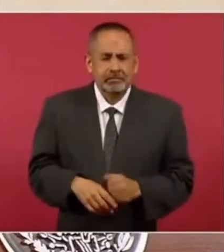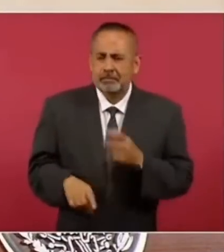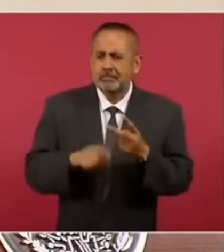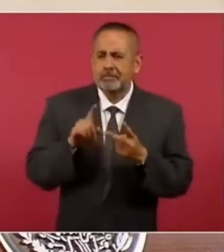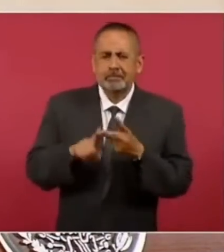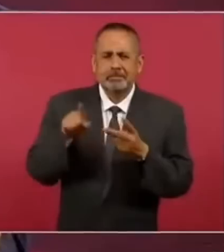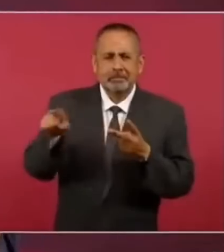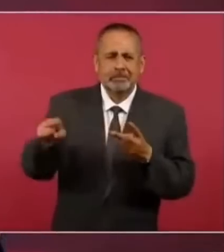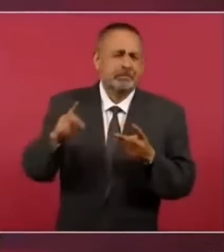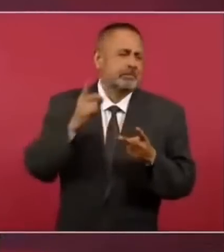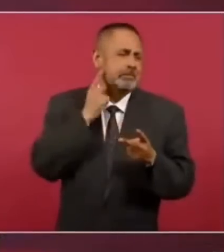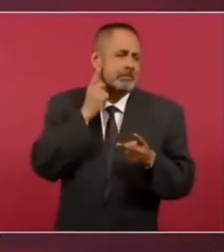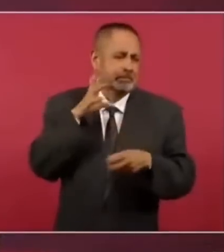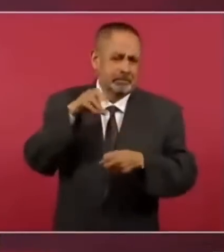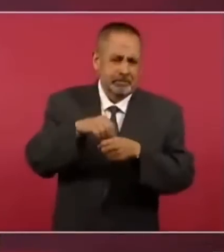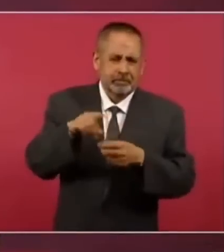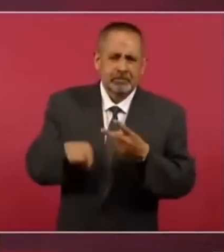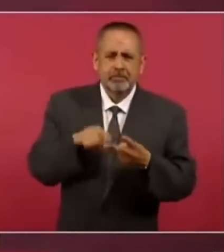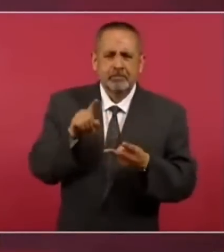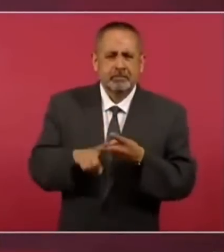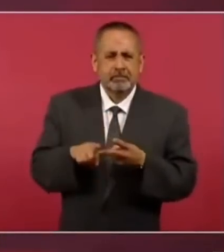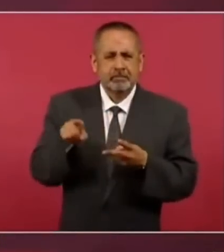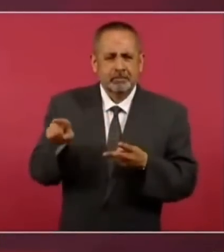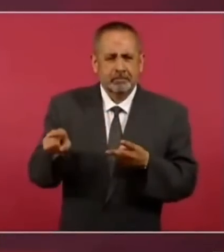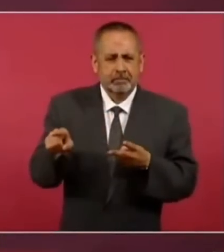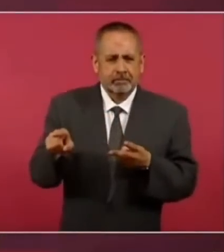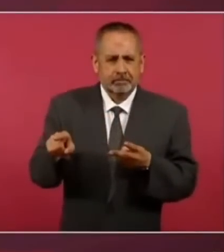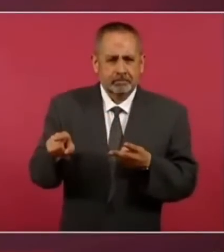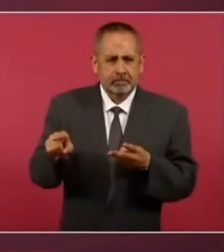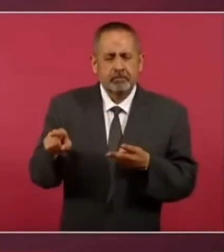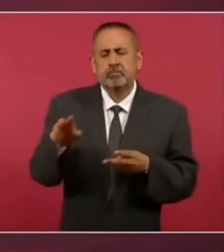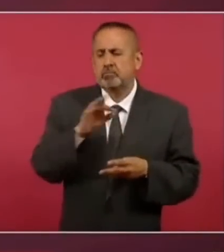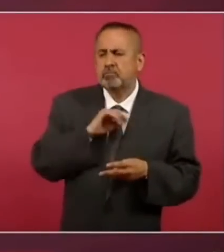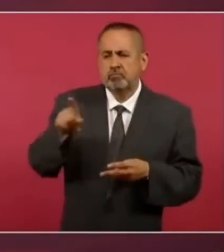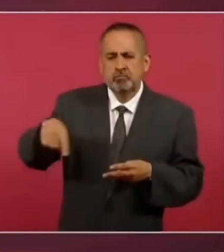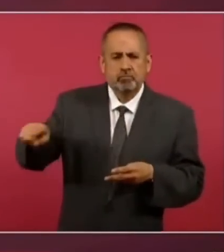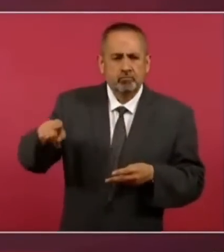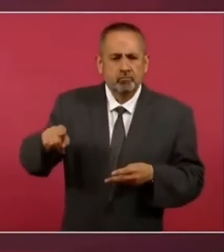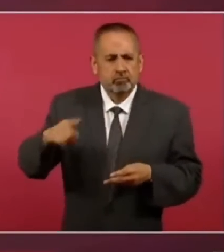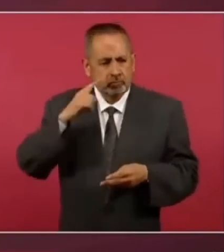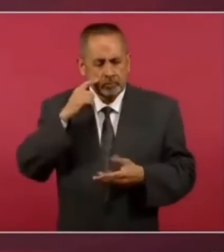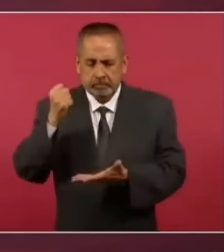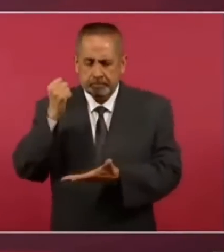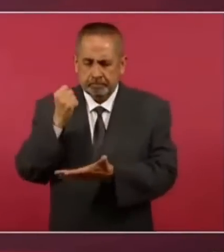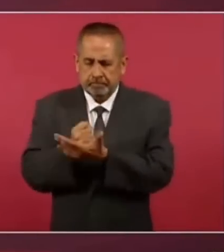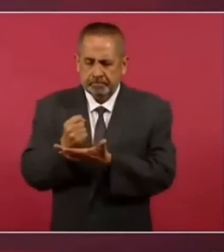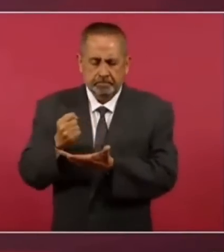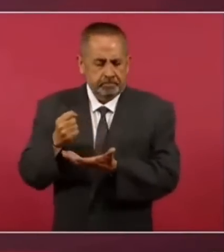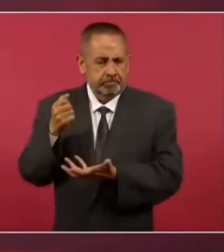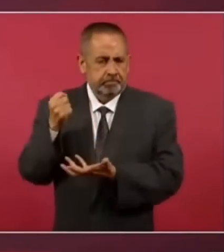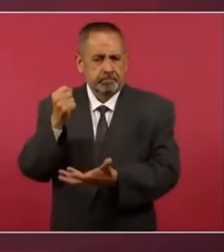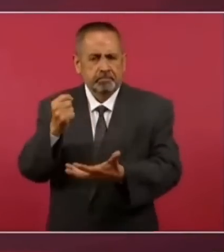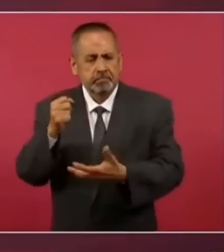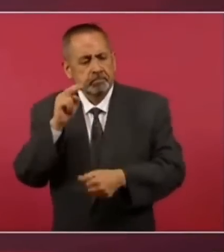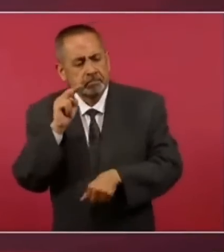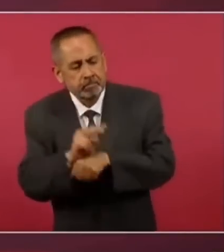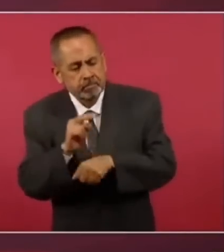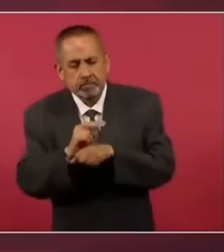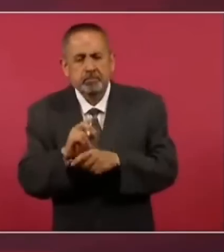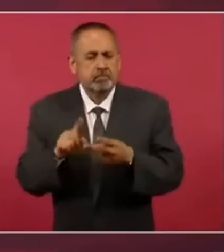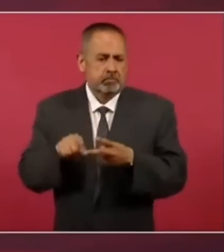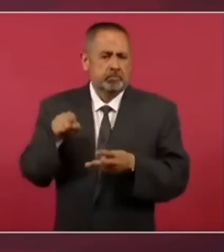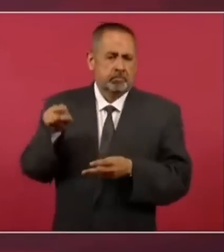en el poder legislativo? Primero, la facultad de aprobar el presupuesto